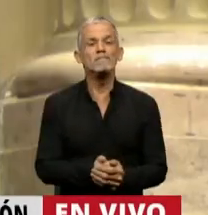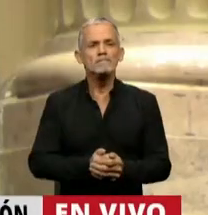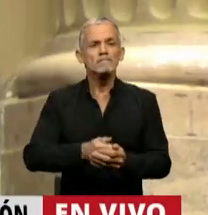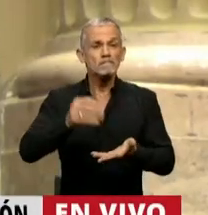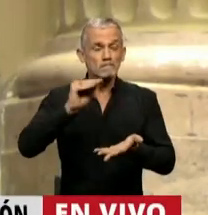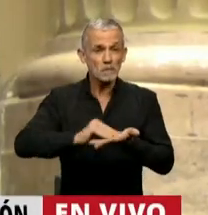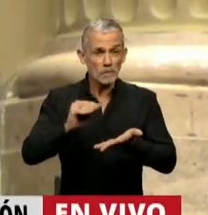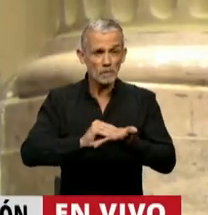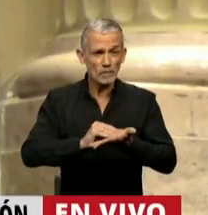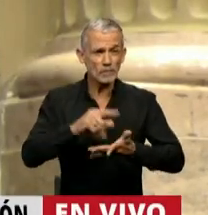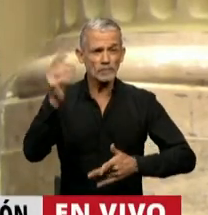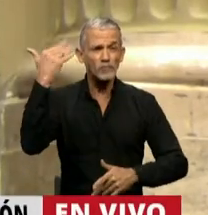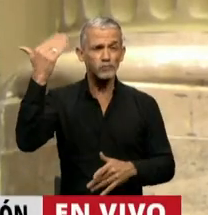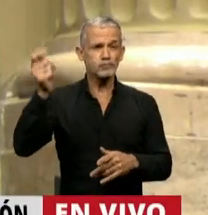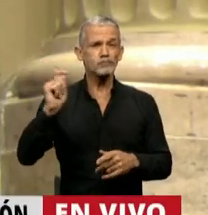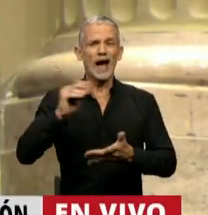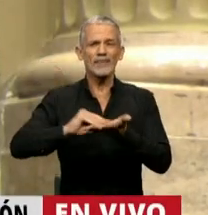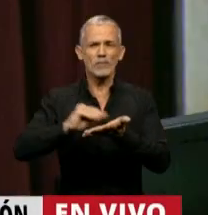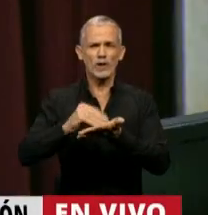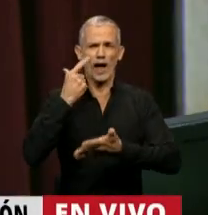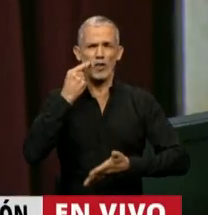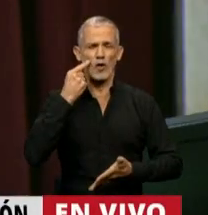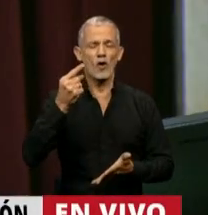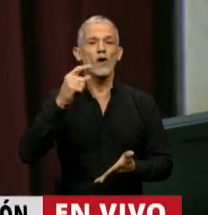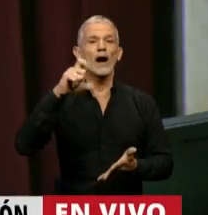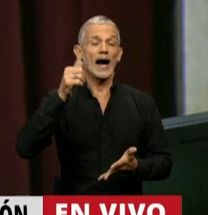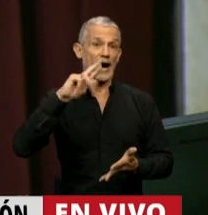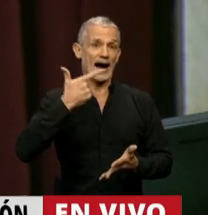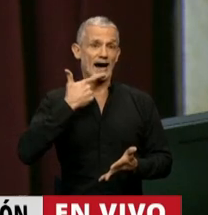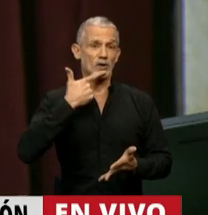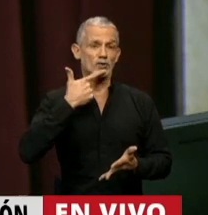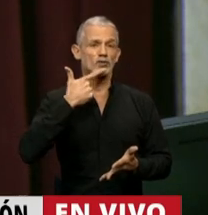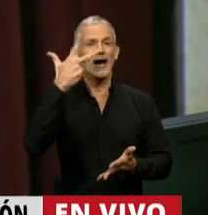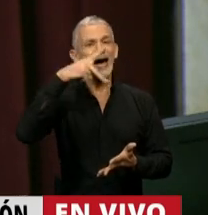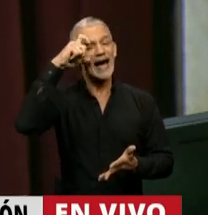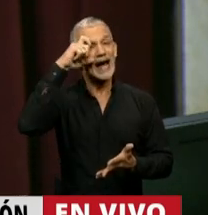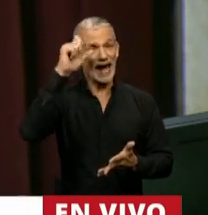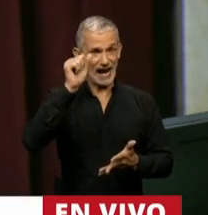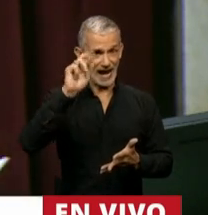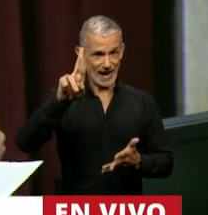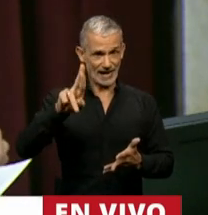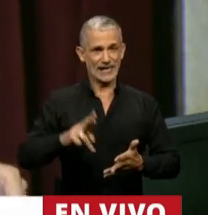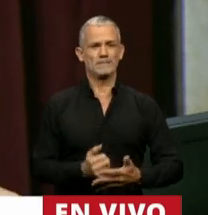Tiene la palabra el diputado Carlos Salomón Heller.